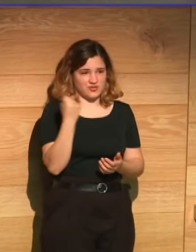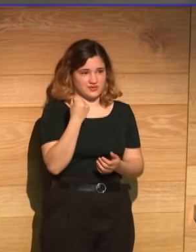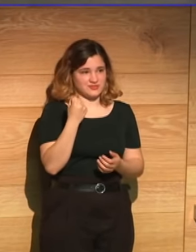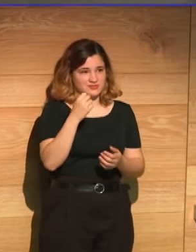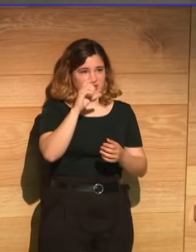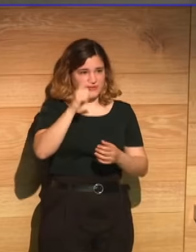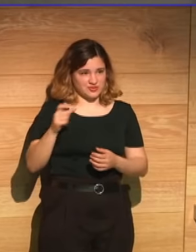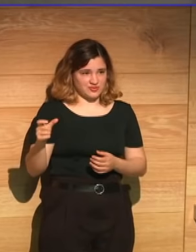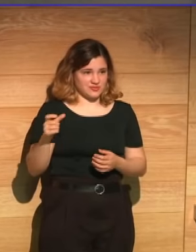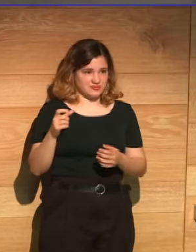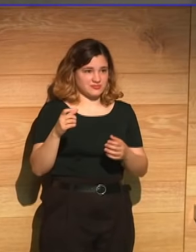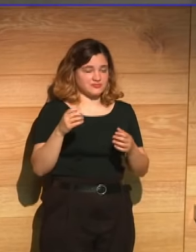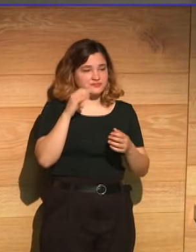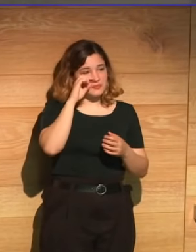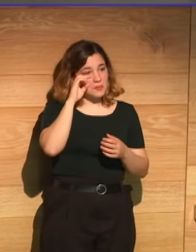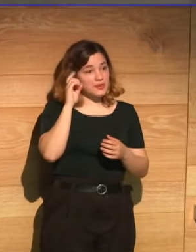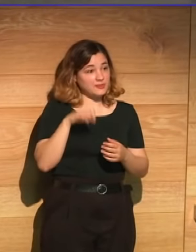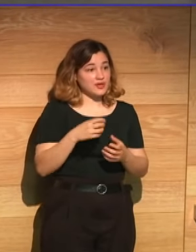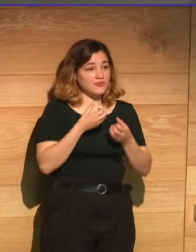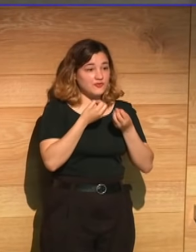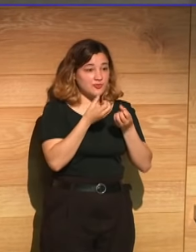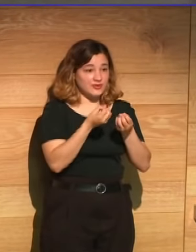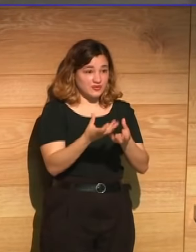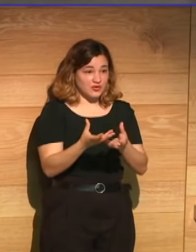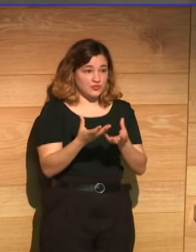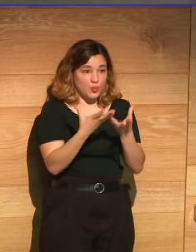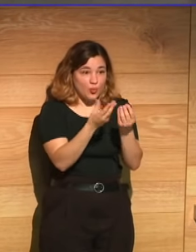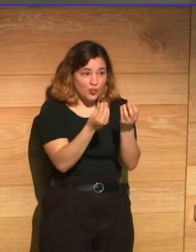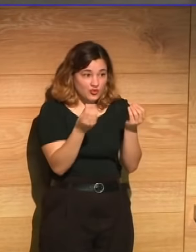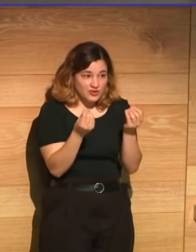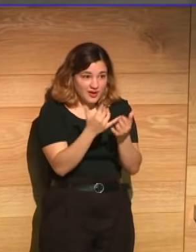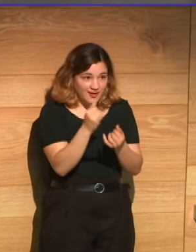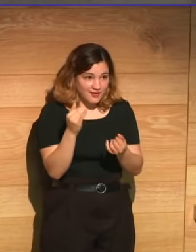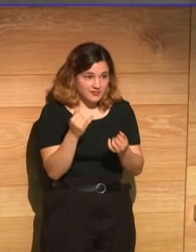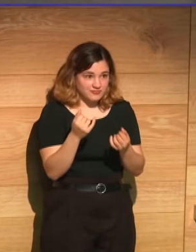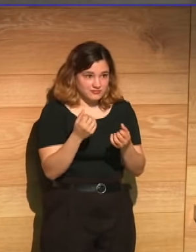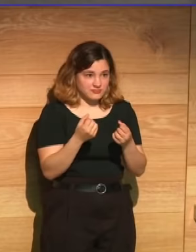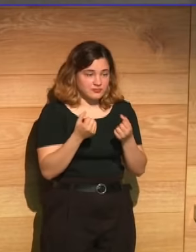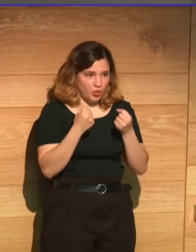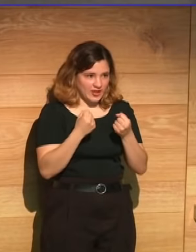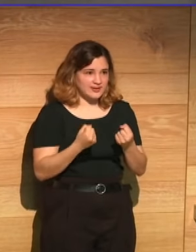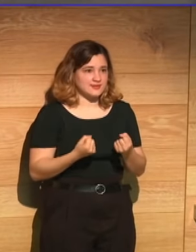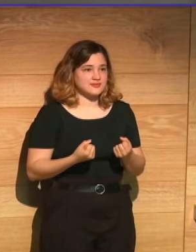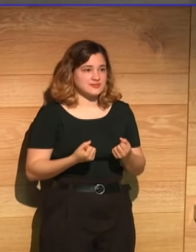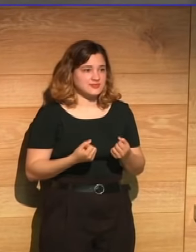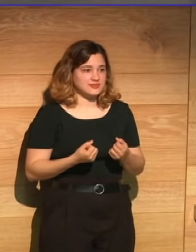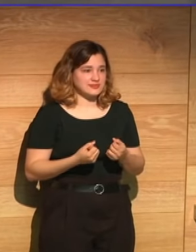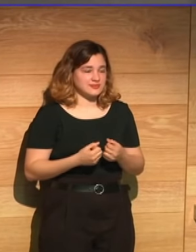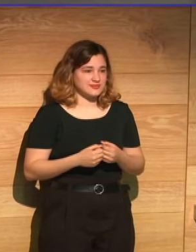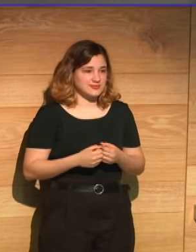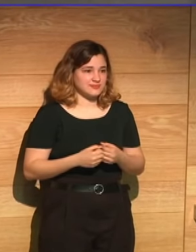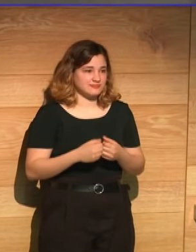cantidad impresionante de información, historias muy potentes, cosas que podrían